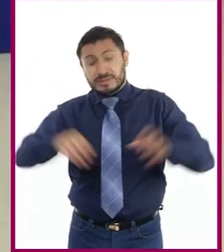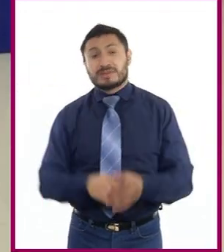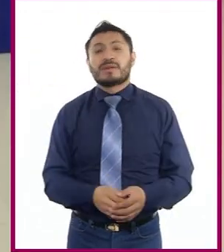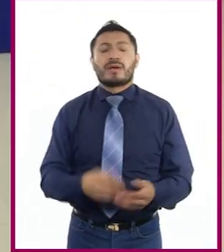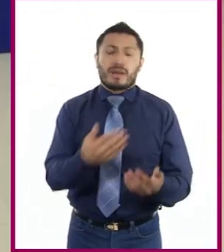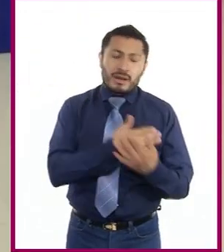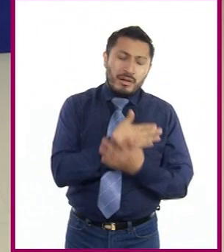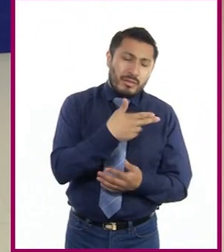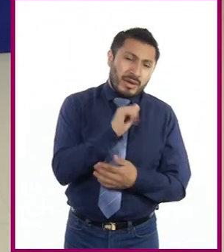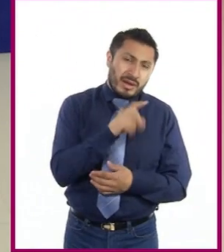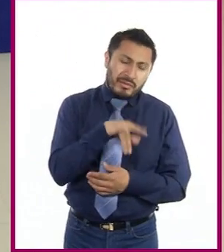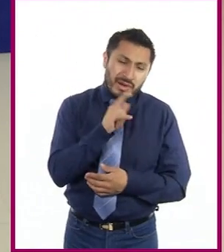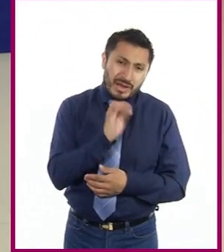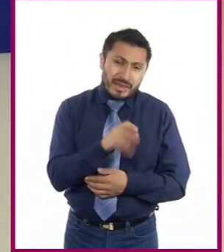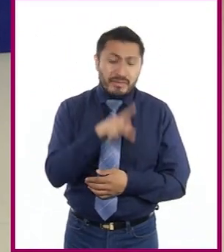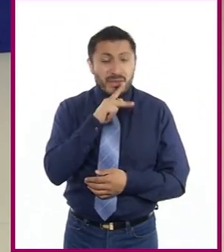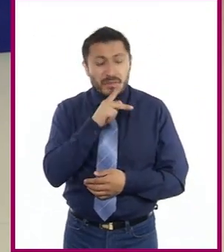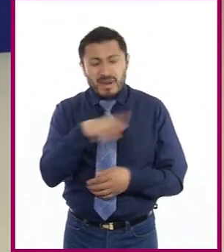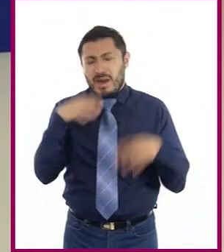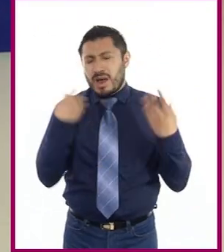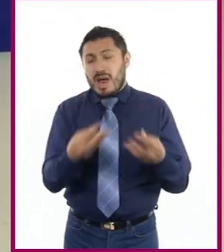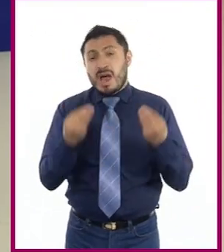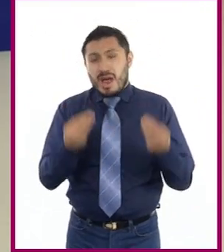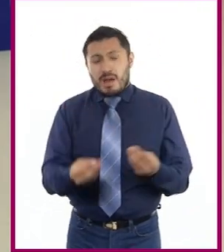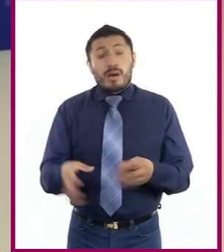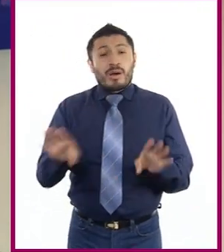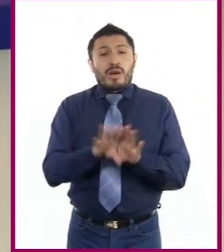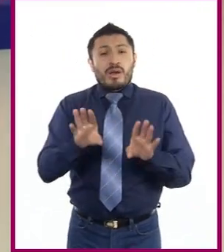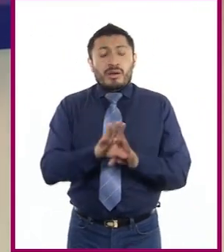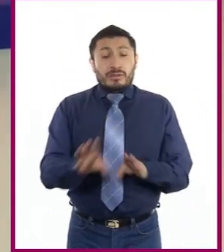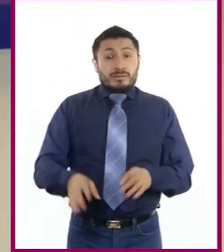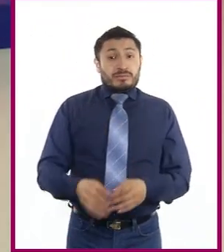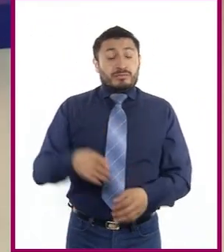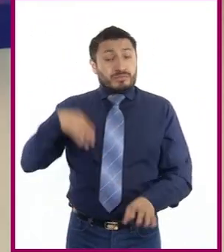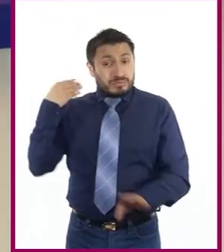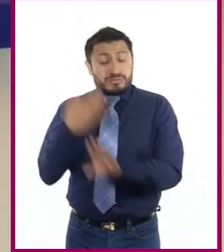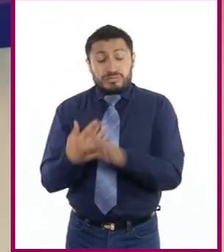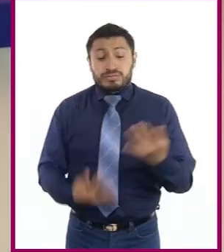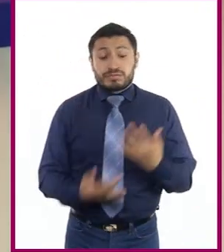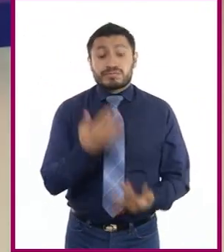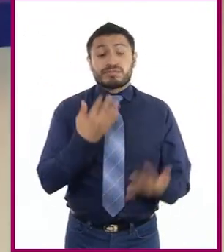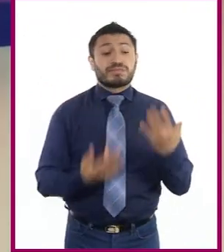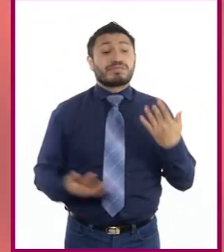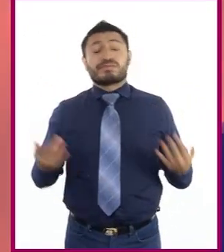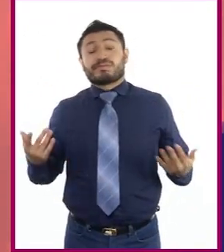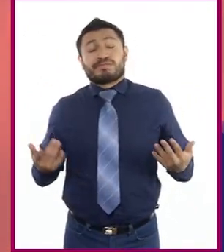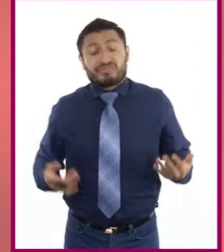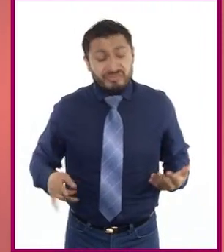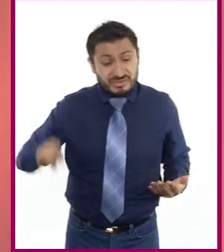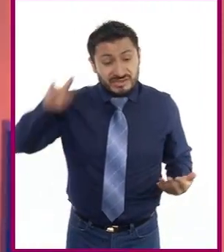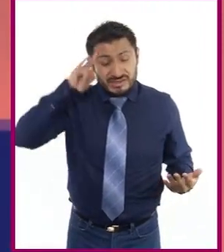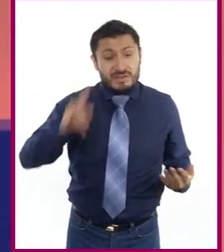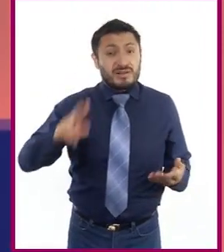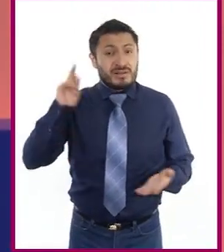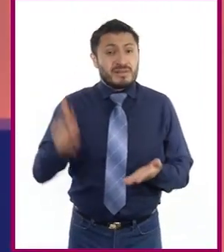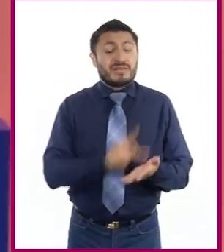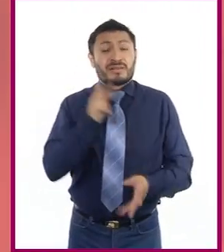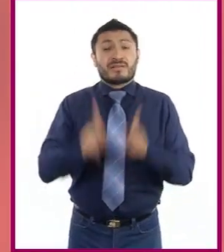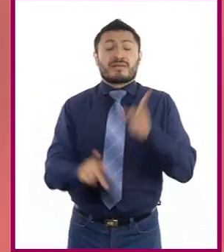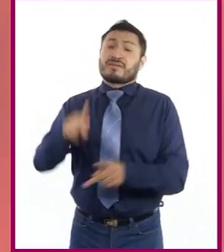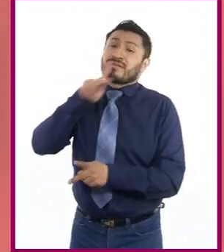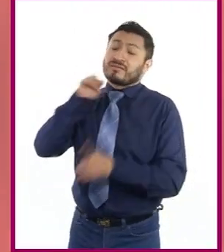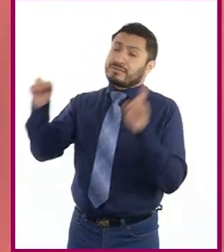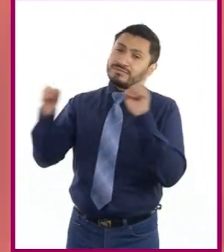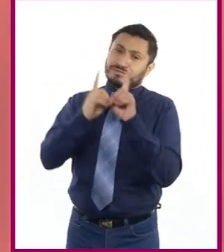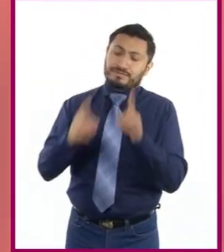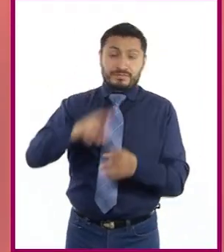tenía Hamlet a su padre es tal que desafía al propio infierno, con tal de poder volver a hablar con él. Otra